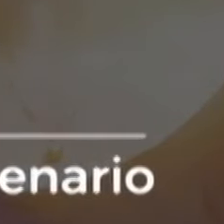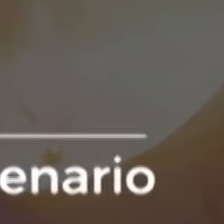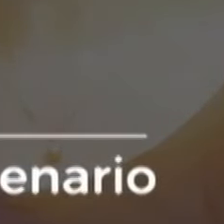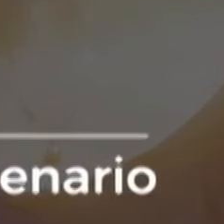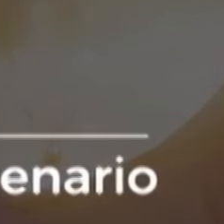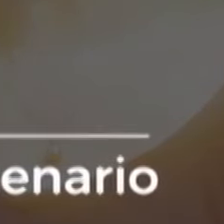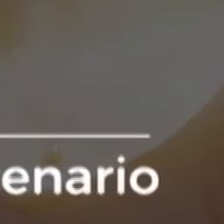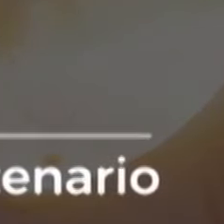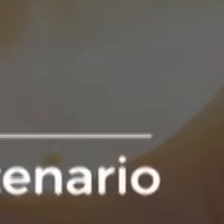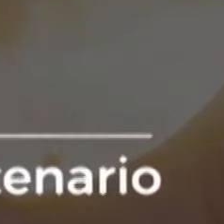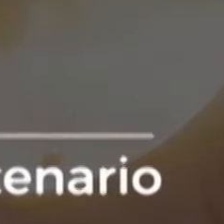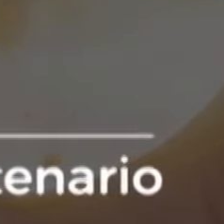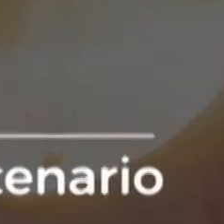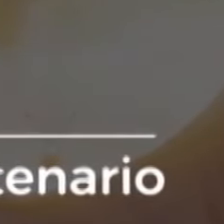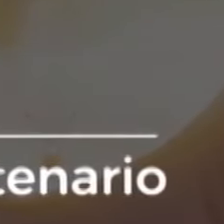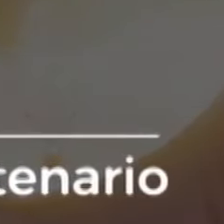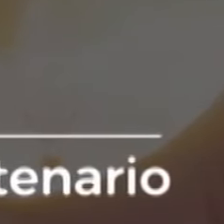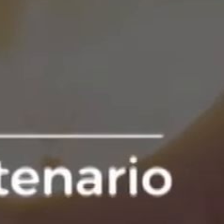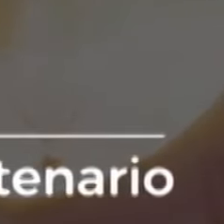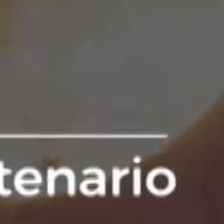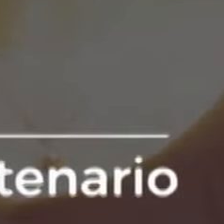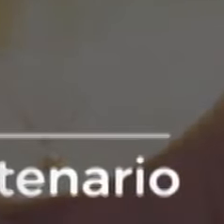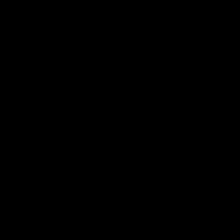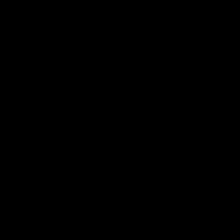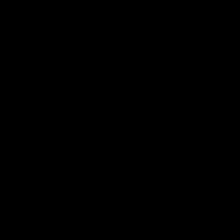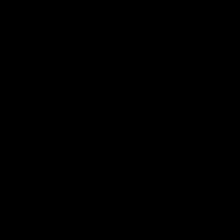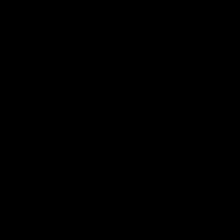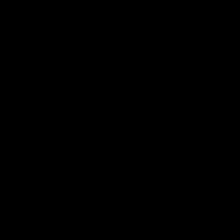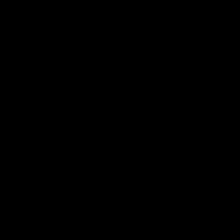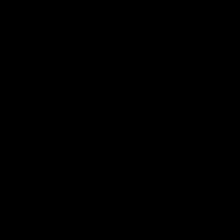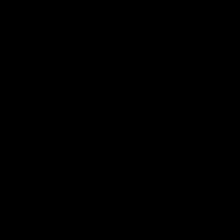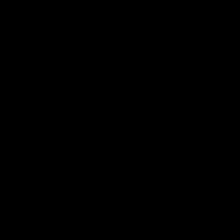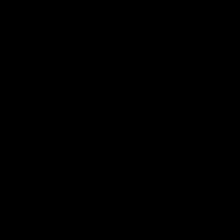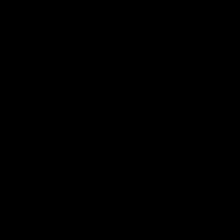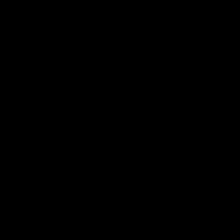Y además, el domingo, a las 4 de la tarde, aquí en 13.